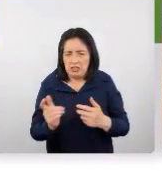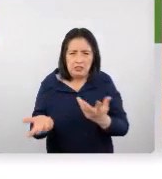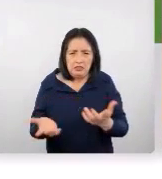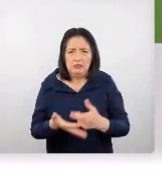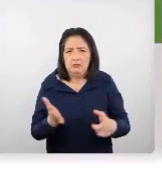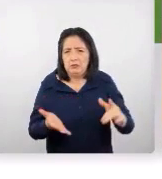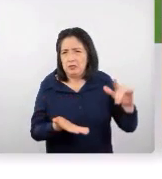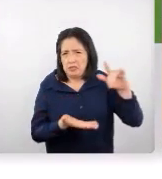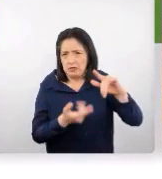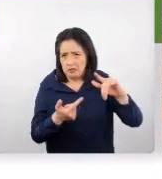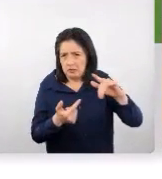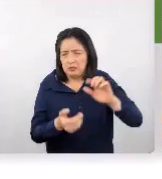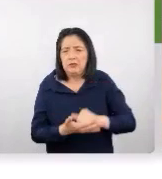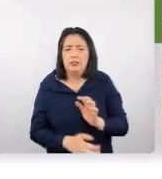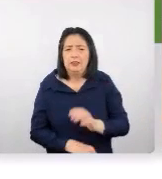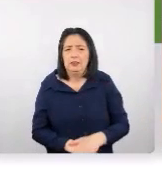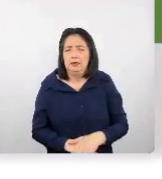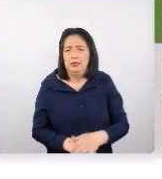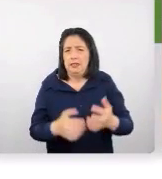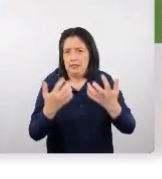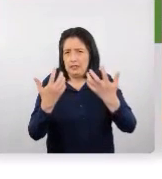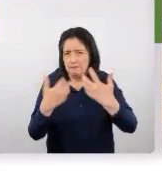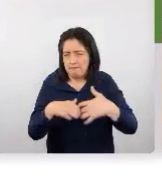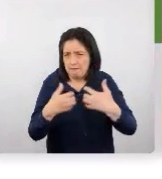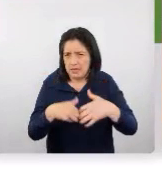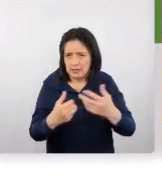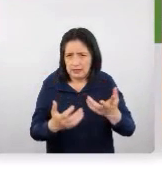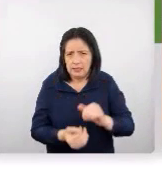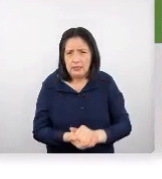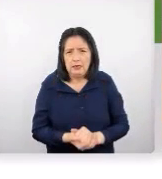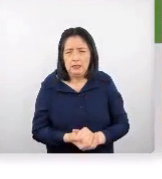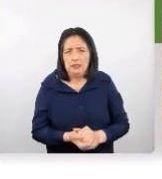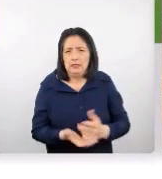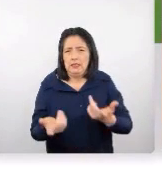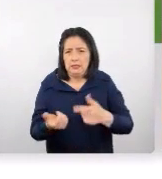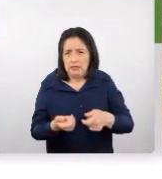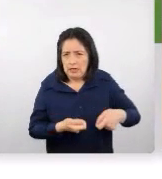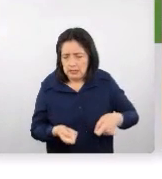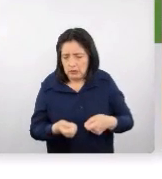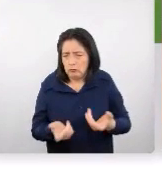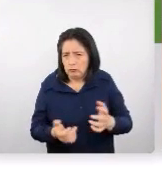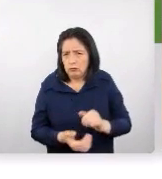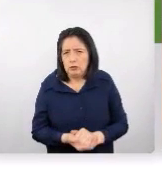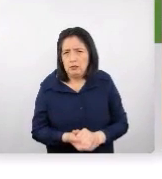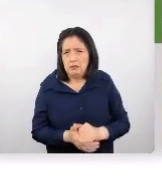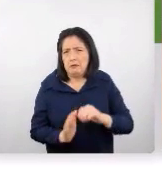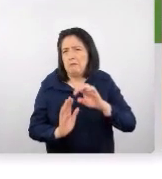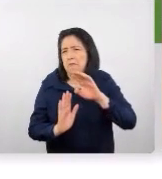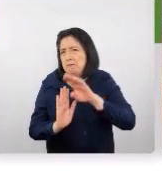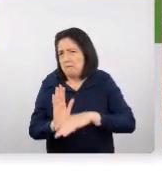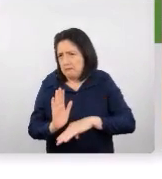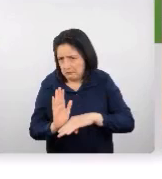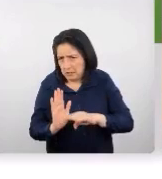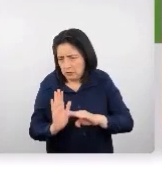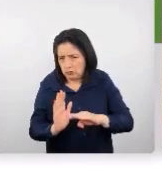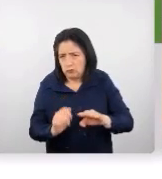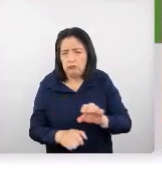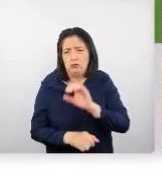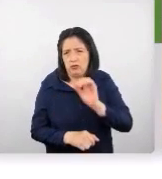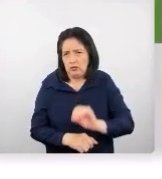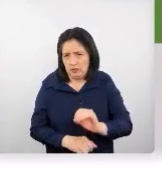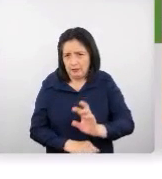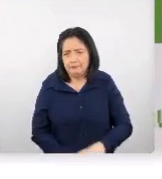aerolínea, la industria y la agricultura en un mucho menor